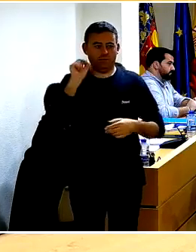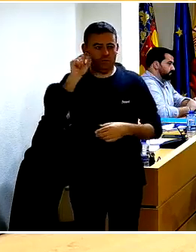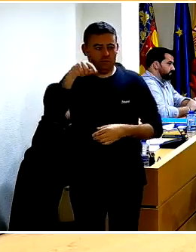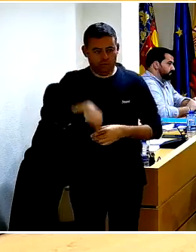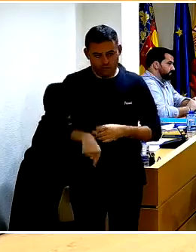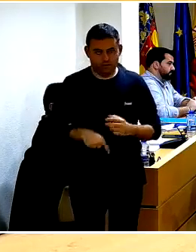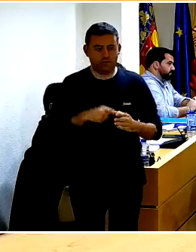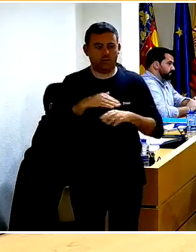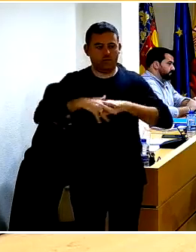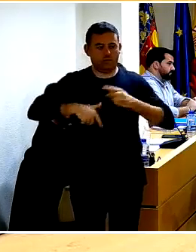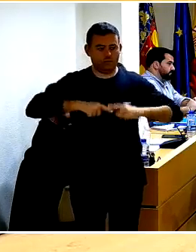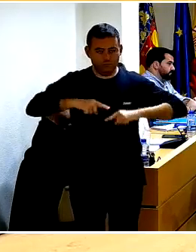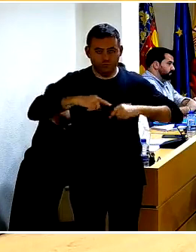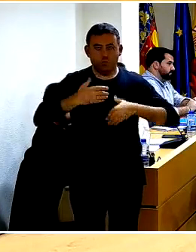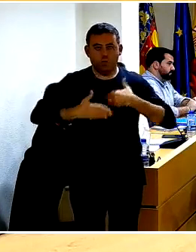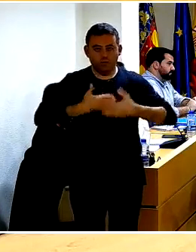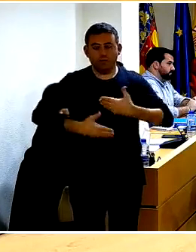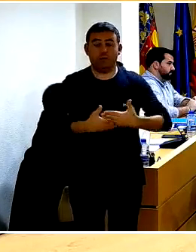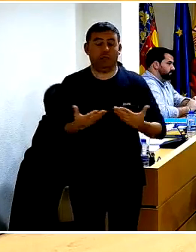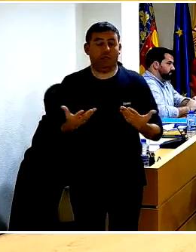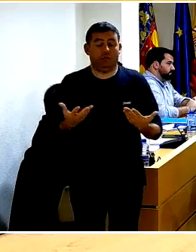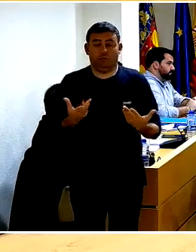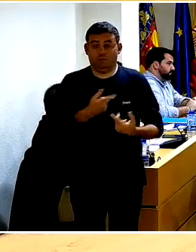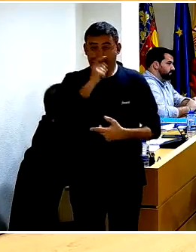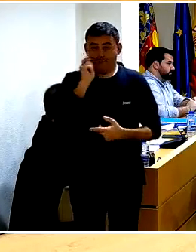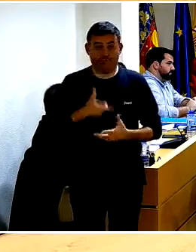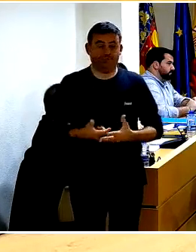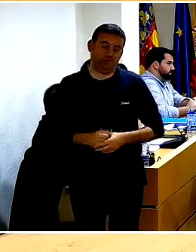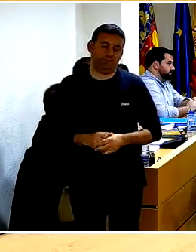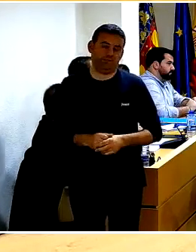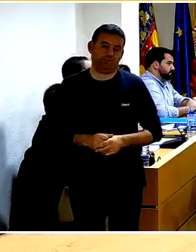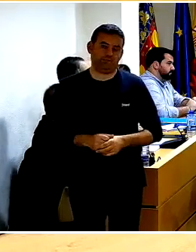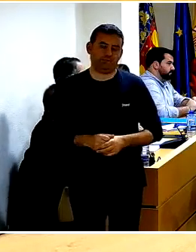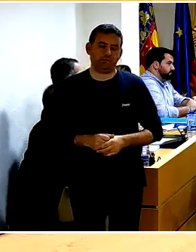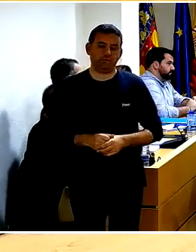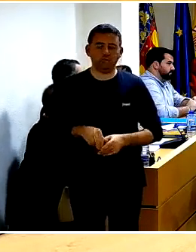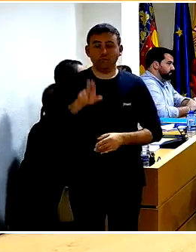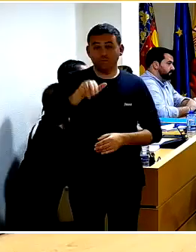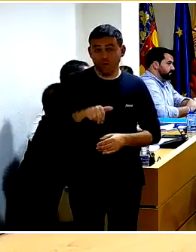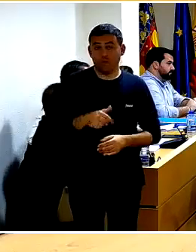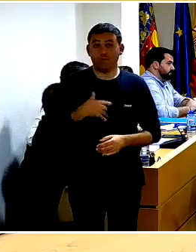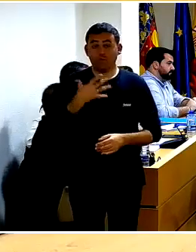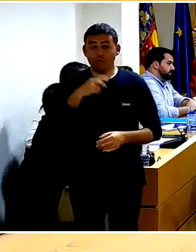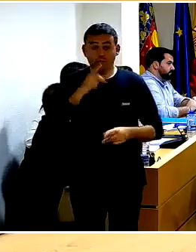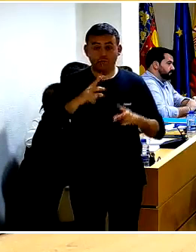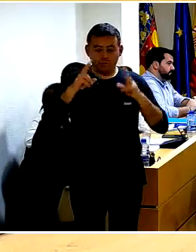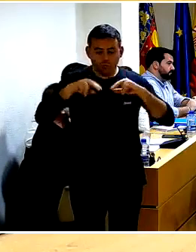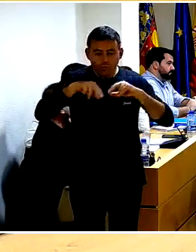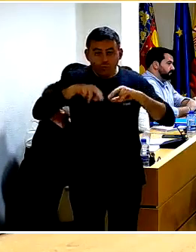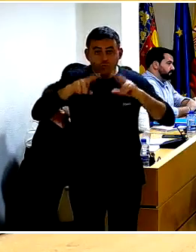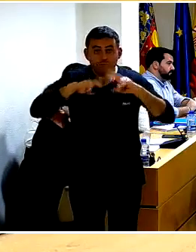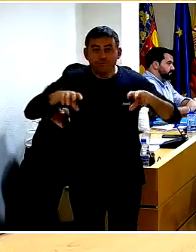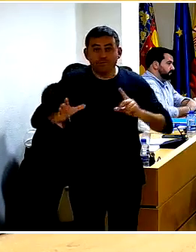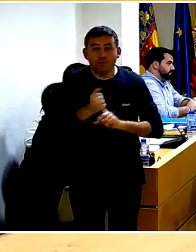antes, ni ahora es capaz tampoco el equipo de gobierno de prever. Por cierto, no hemos encontrado, igual es error nuestro, ningún